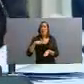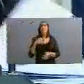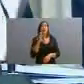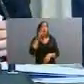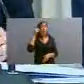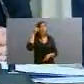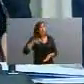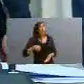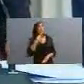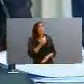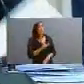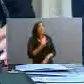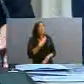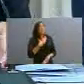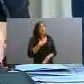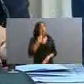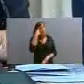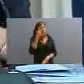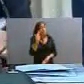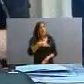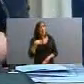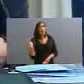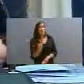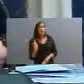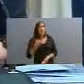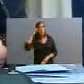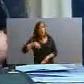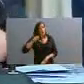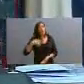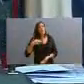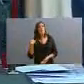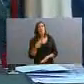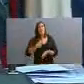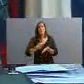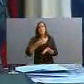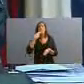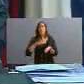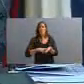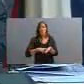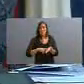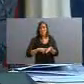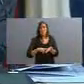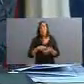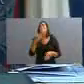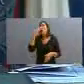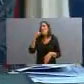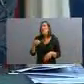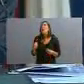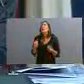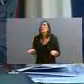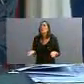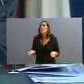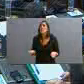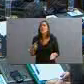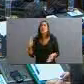pagar. Bien, si hubiera dicho otra cosa, seguramente no hubiera tenido acuerdo. Pero, ¿qué pasó? No hubiera tenido acuerdo seguro, porque nadie